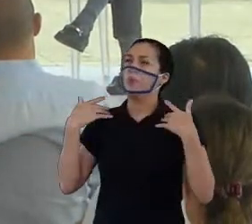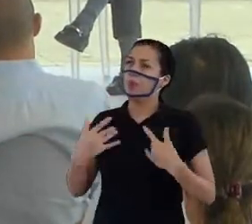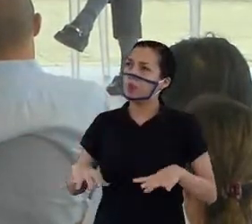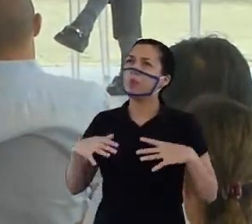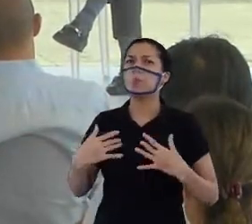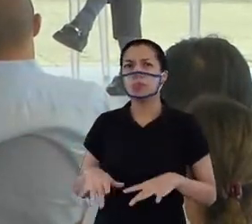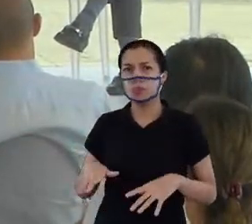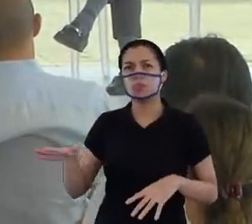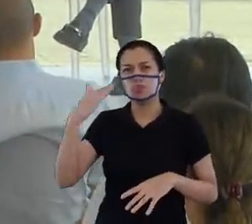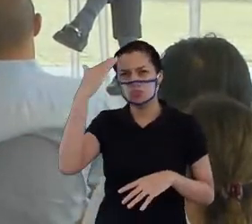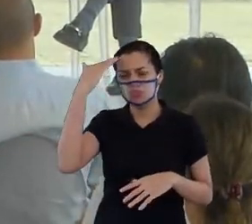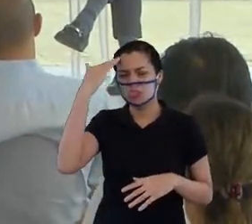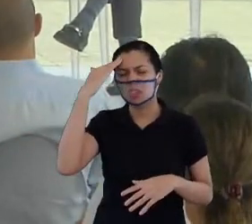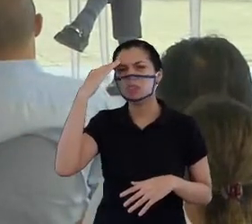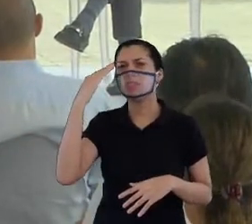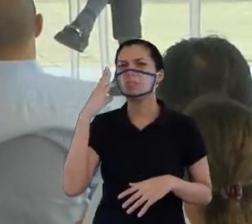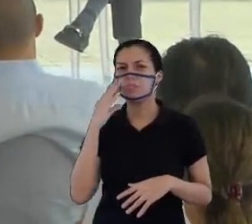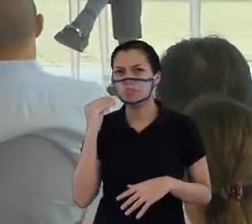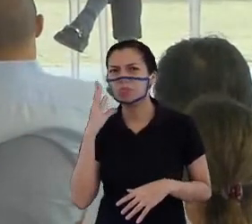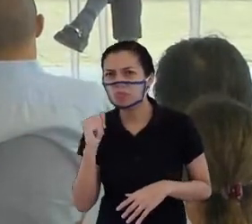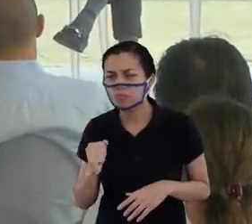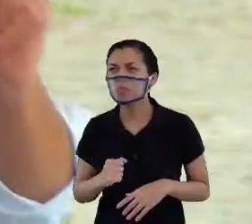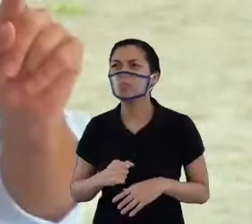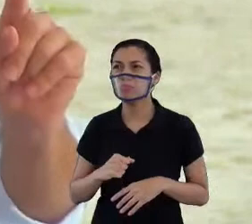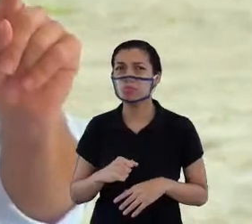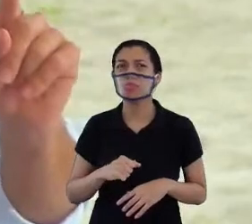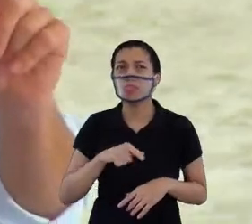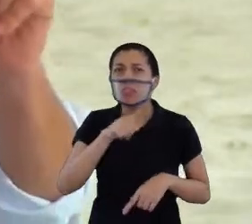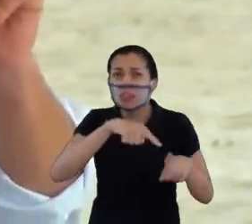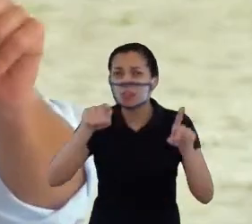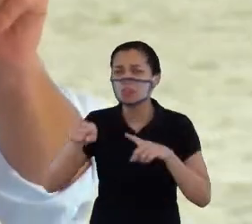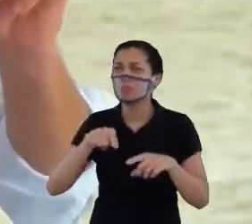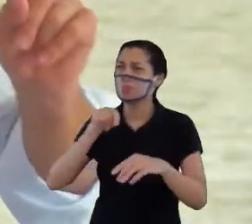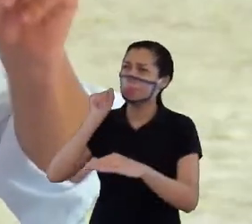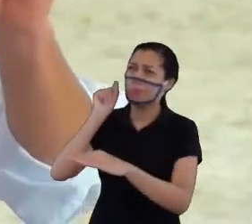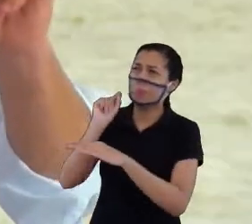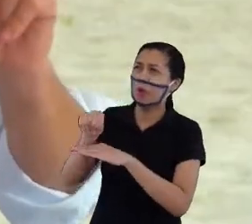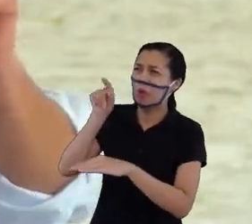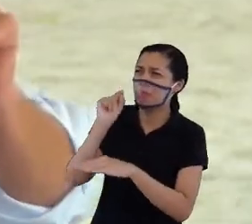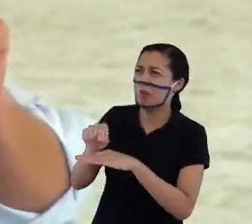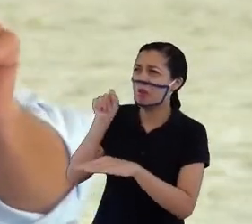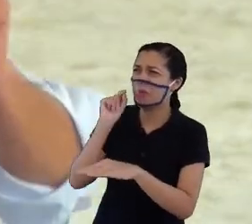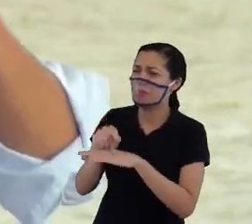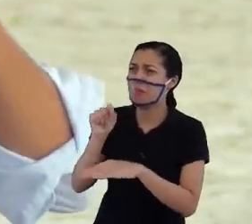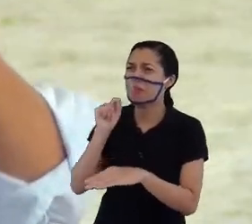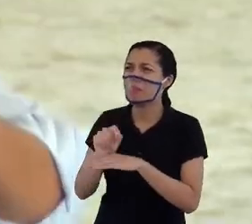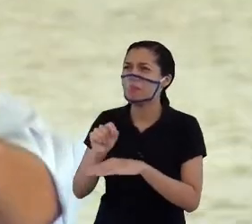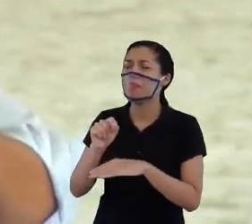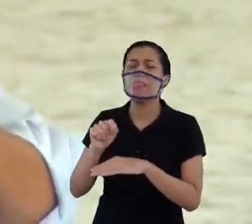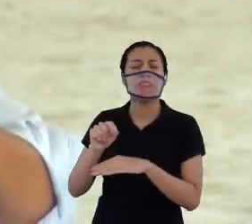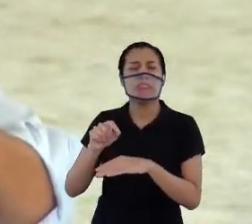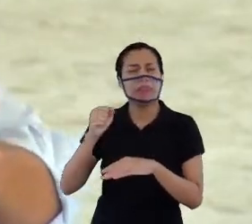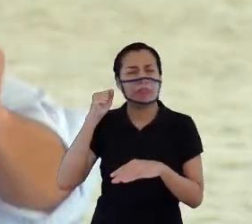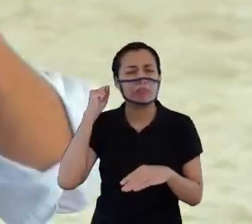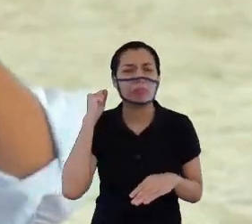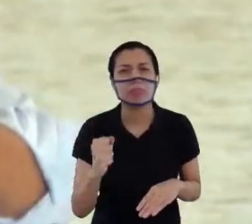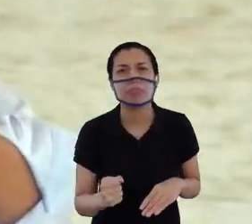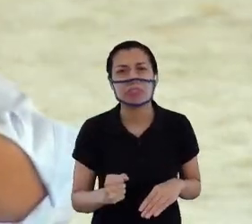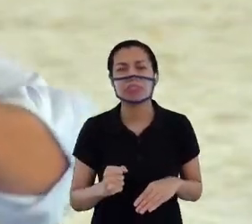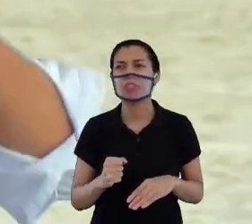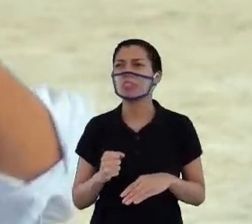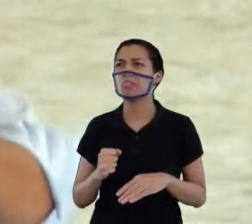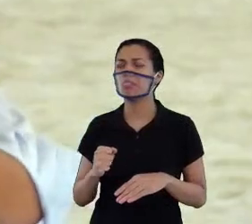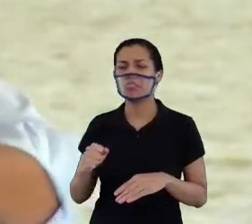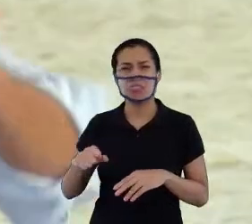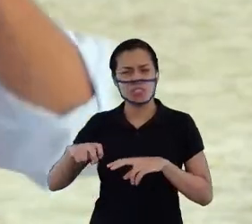Y es cierto. Y hubo críticas muy duras a lo que estaba sucediendo en Barranquilla, en el Atlántico, en los picos de la pandemia. Críticas muy duras. Y sentado